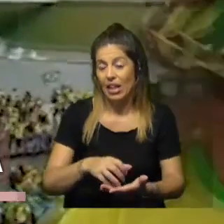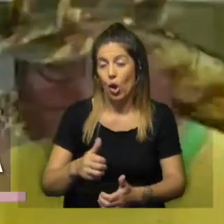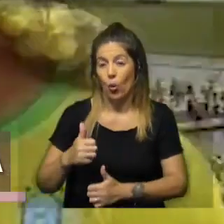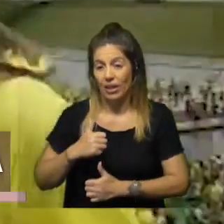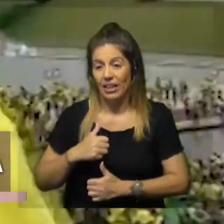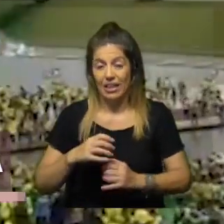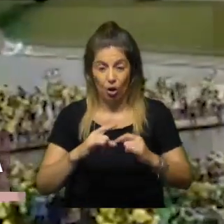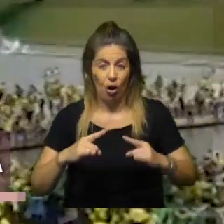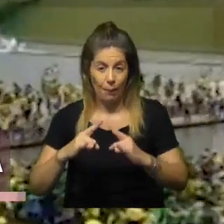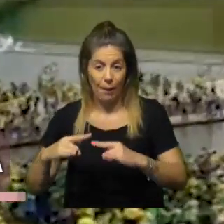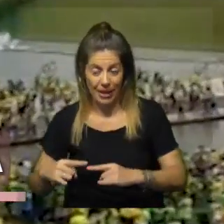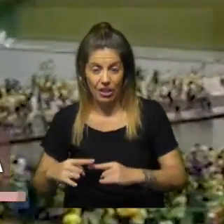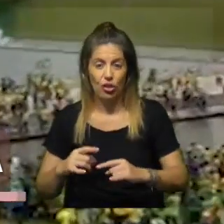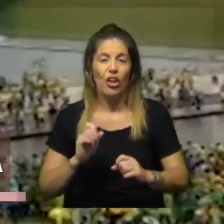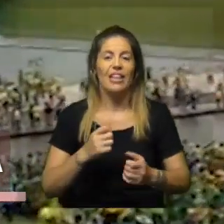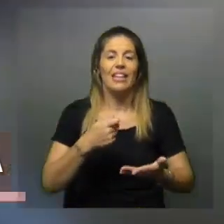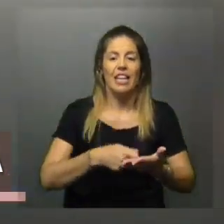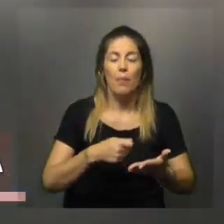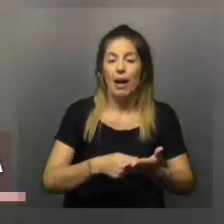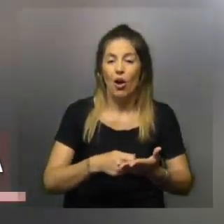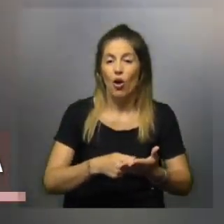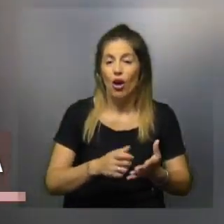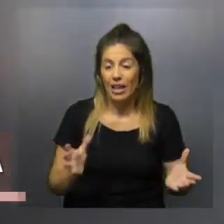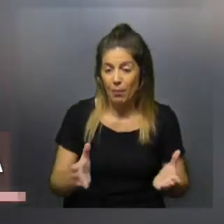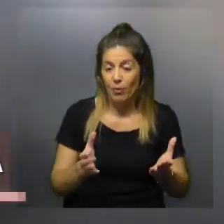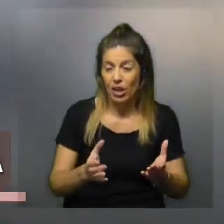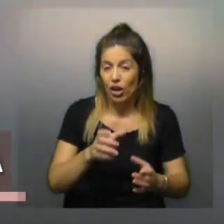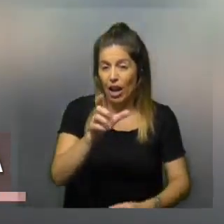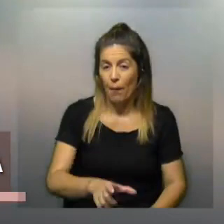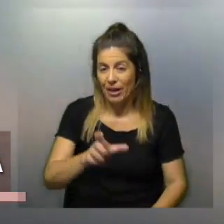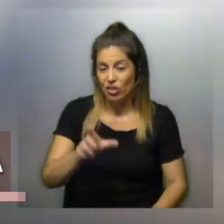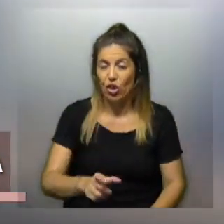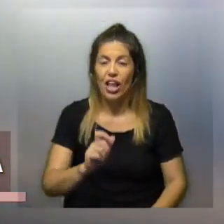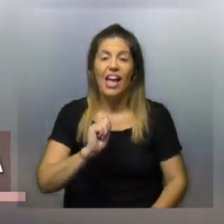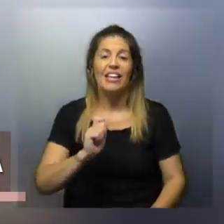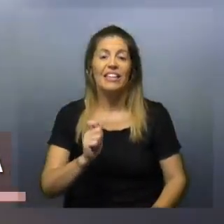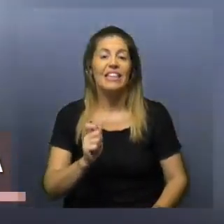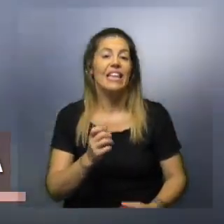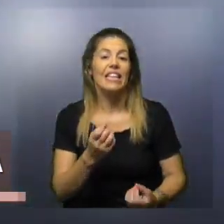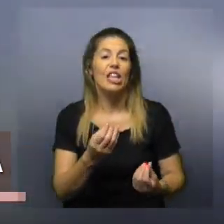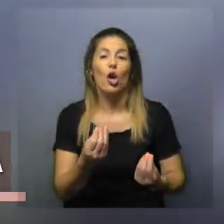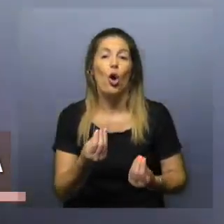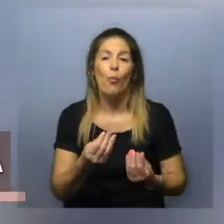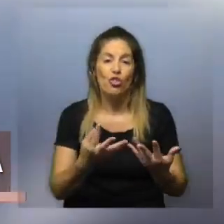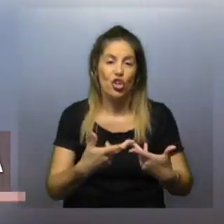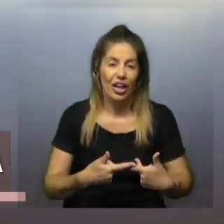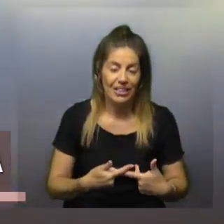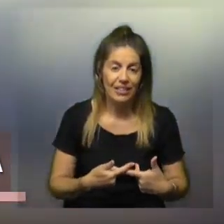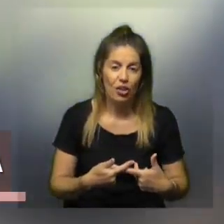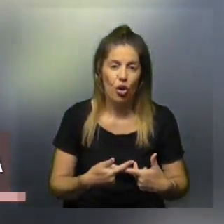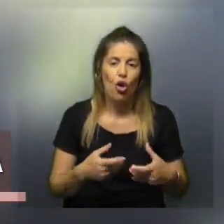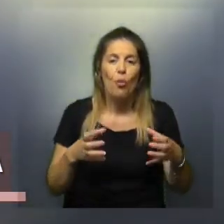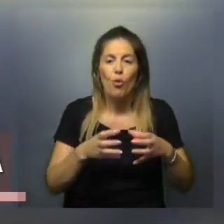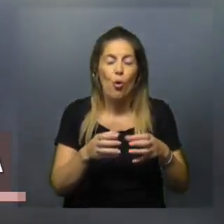pagó estos ómnibus que movieron gente hasta Brasilia, quiénes, cómo se organizaron estas cosas, cómo esto se movió por un conjunto